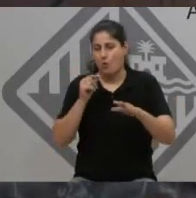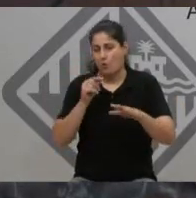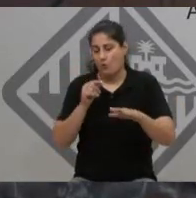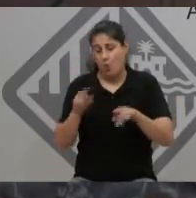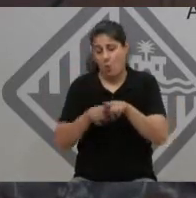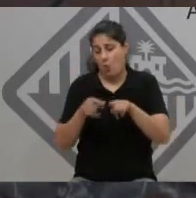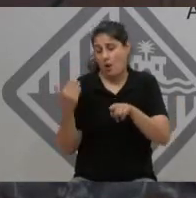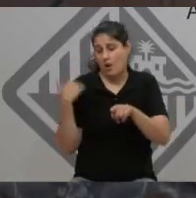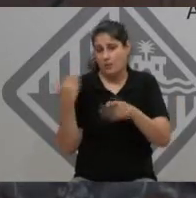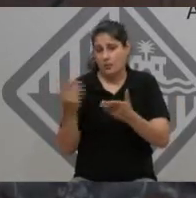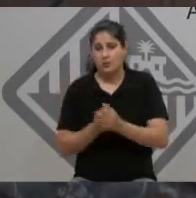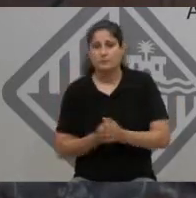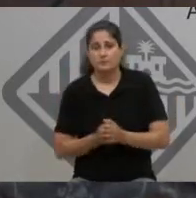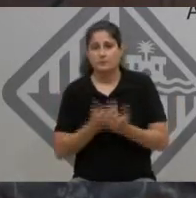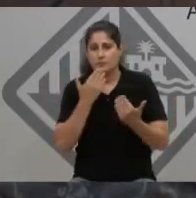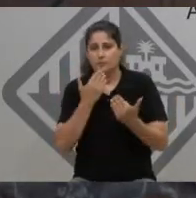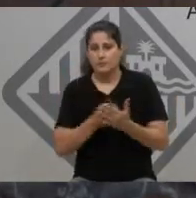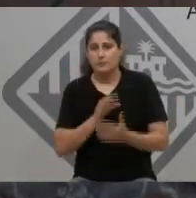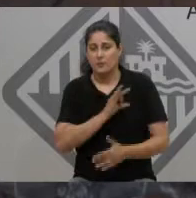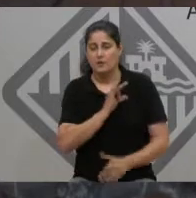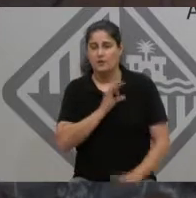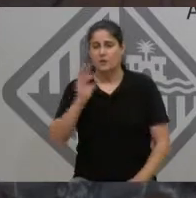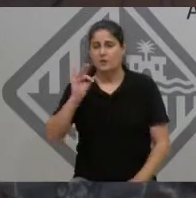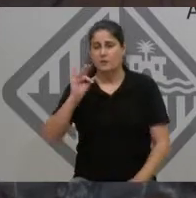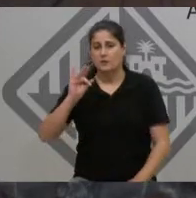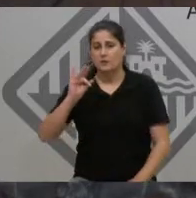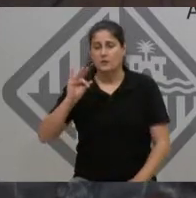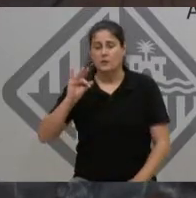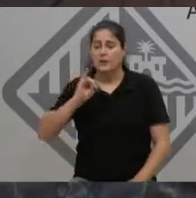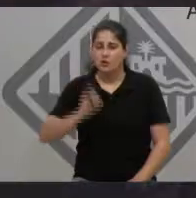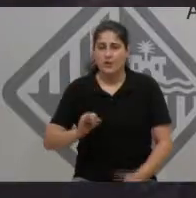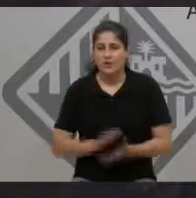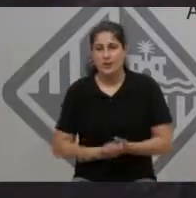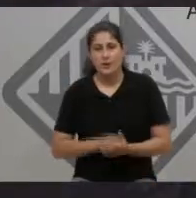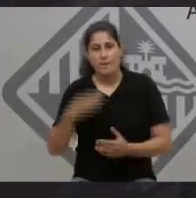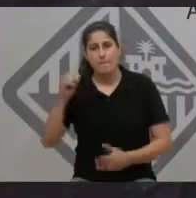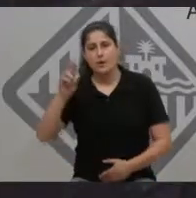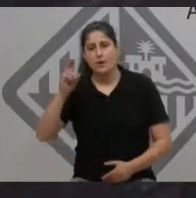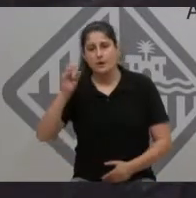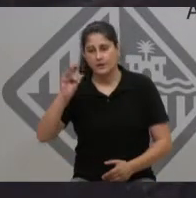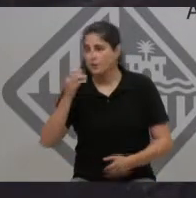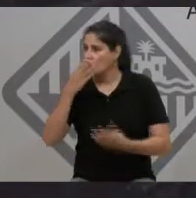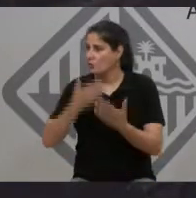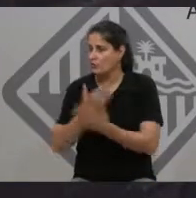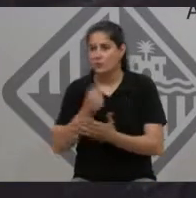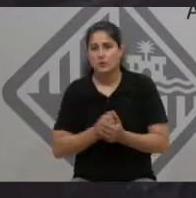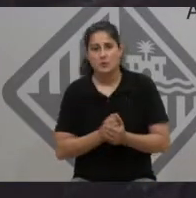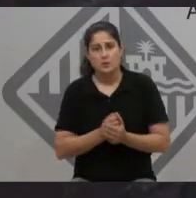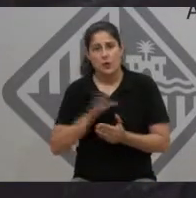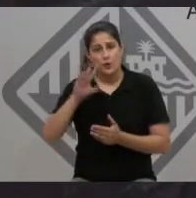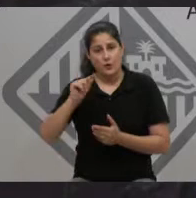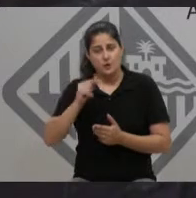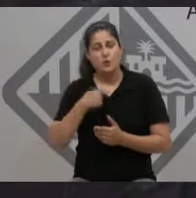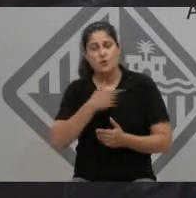recientemente. Nada más. Muchas gracias, señor Sánchez. Señor Borràs, 5 minutos. Bé, bon dia. Volia primer